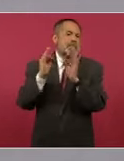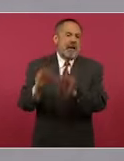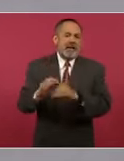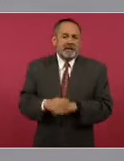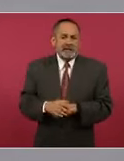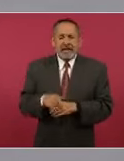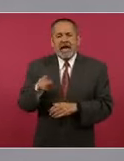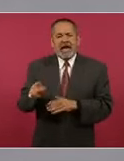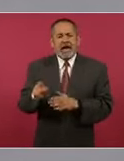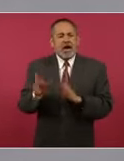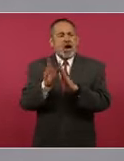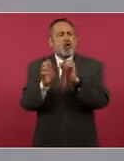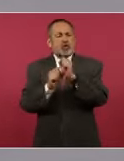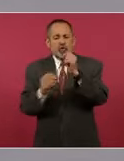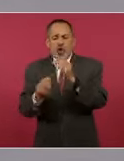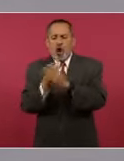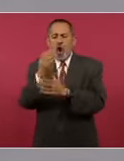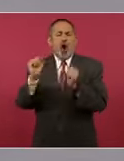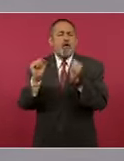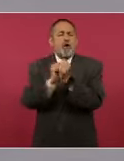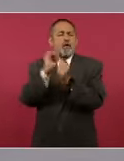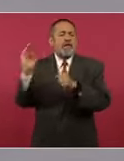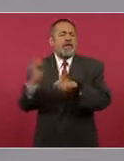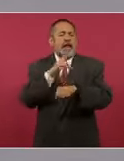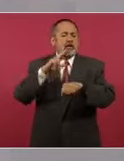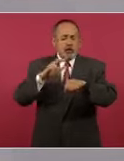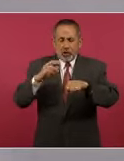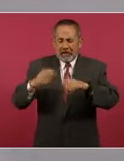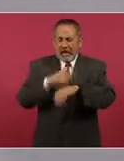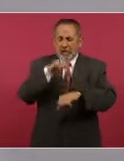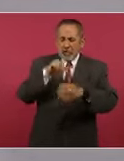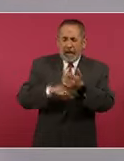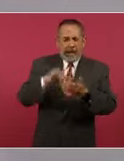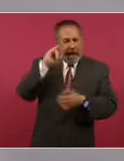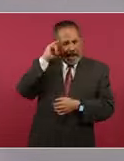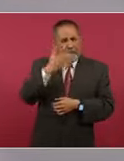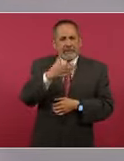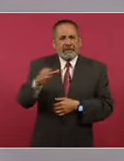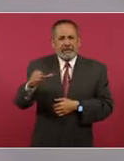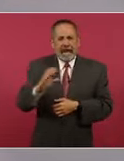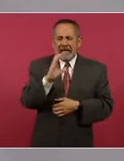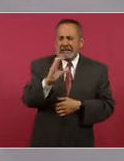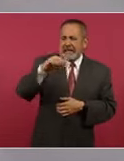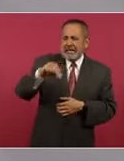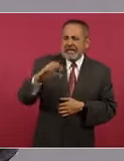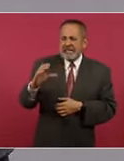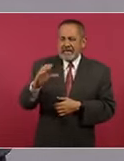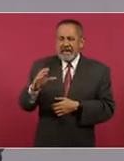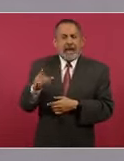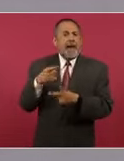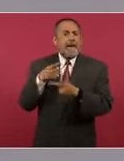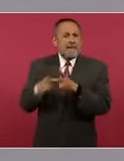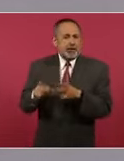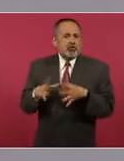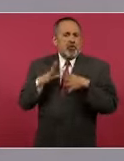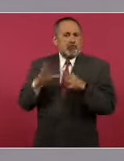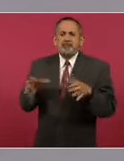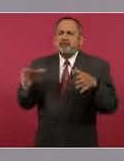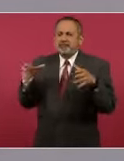la Confederación Nacional Campesina, la CNC. La organización y